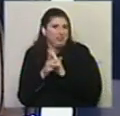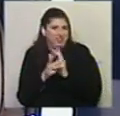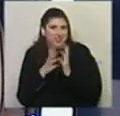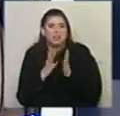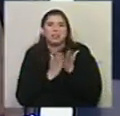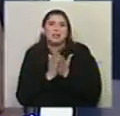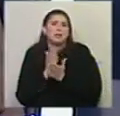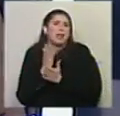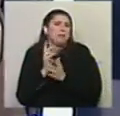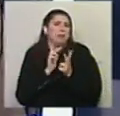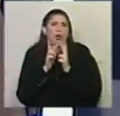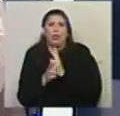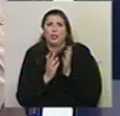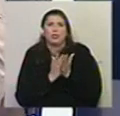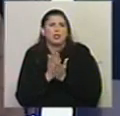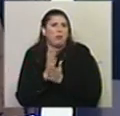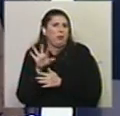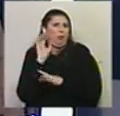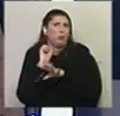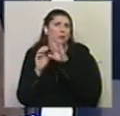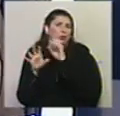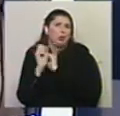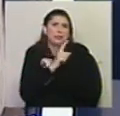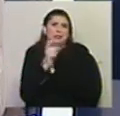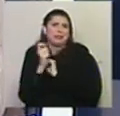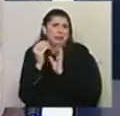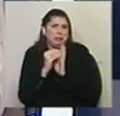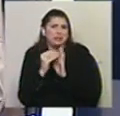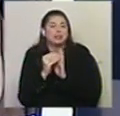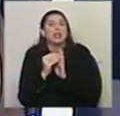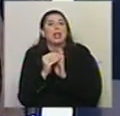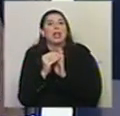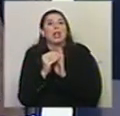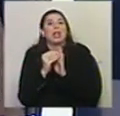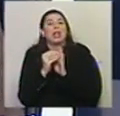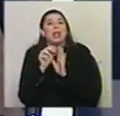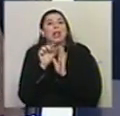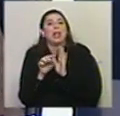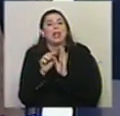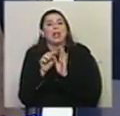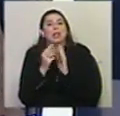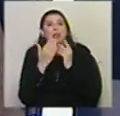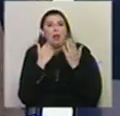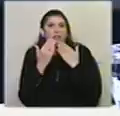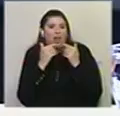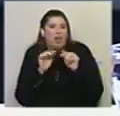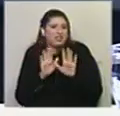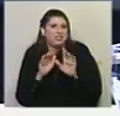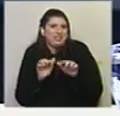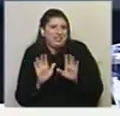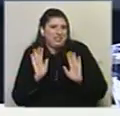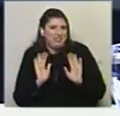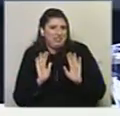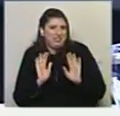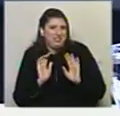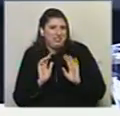hablo de esto, y ya me lo escuchó Juan, y lo voy a seguir diciendo. Una cosa es hablar en abstracto. Claro.